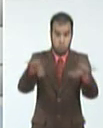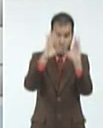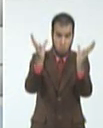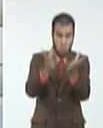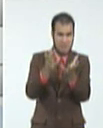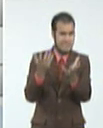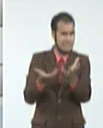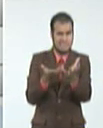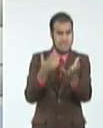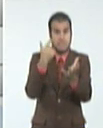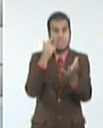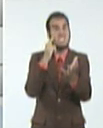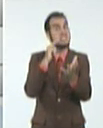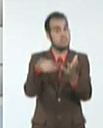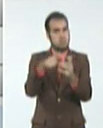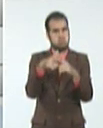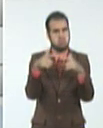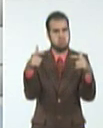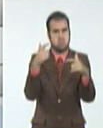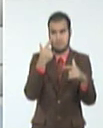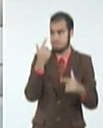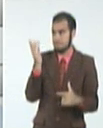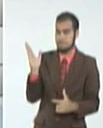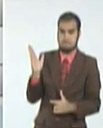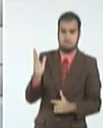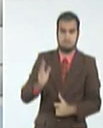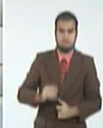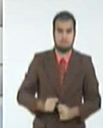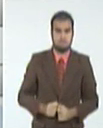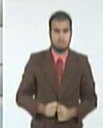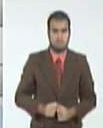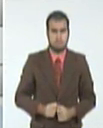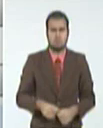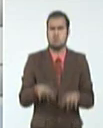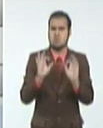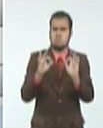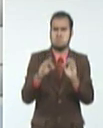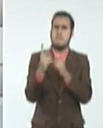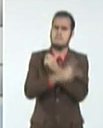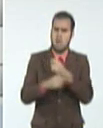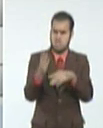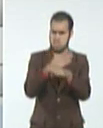ingresados, que están en sus casas, como es habitual en muchos países del mundo,